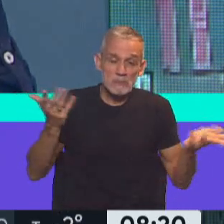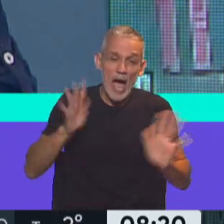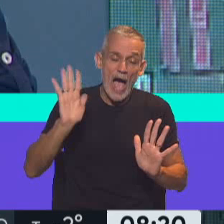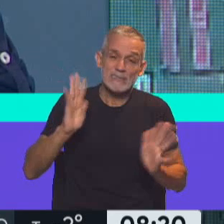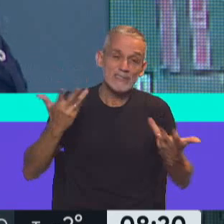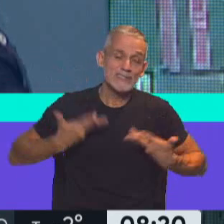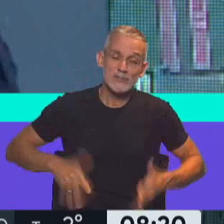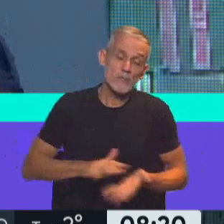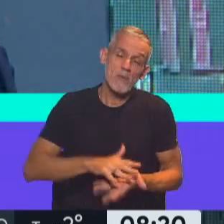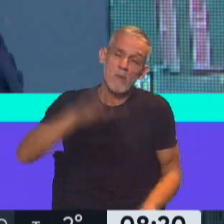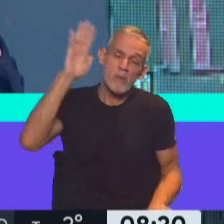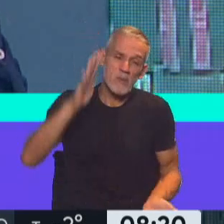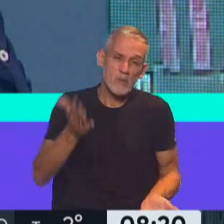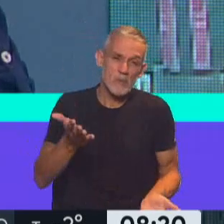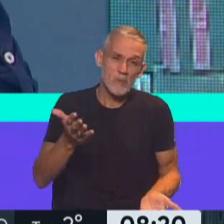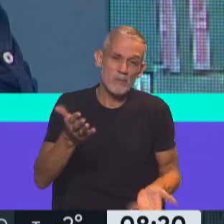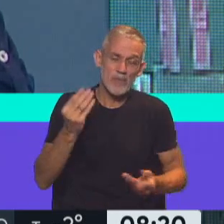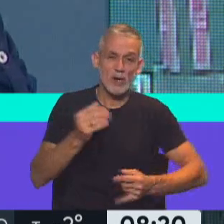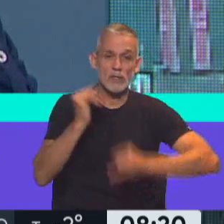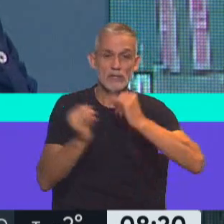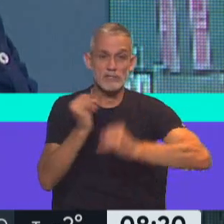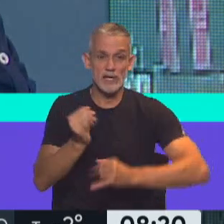pero que digo que a veces son sostenidos por